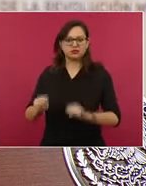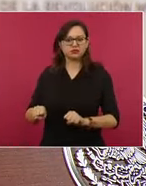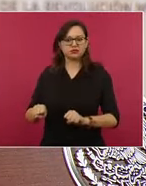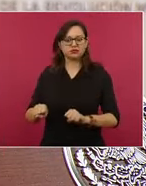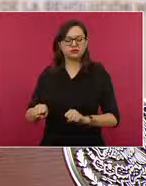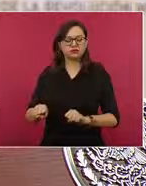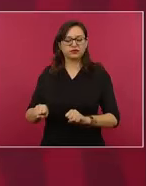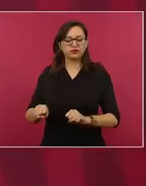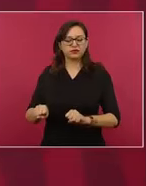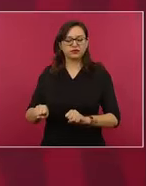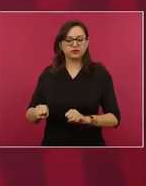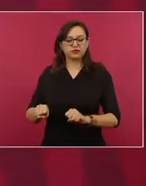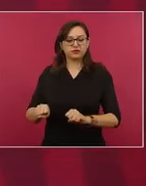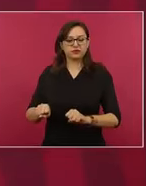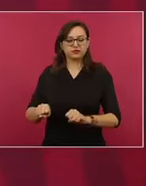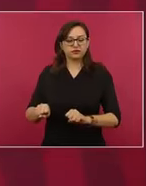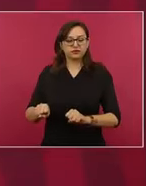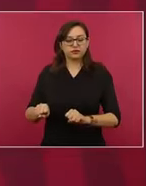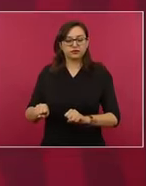Pero